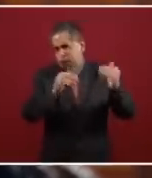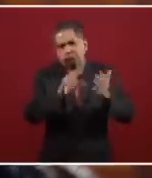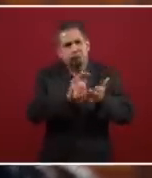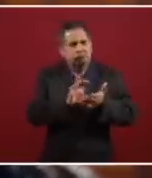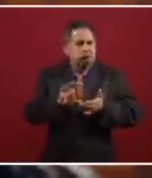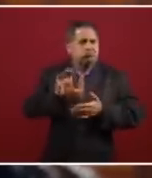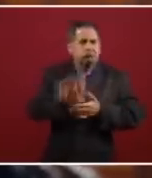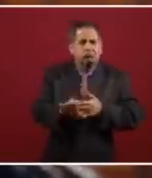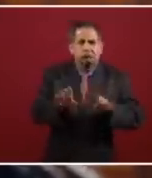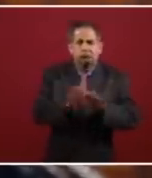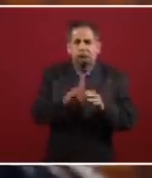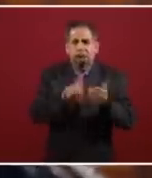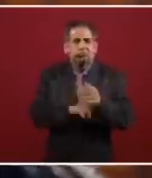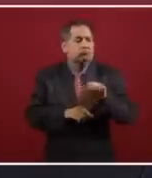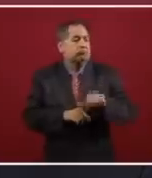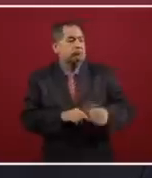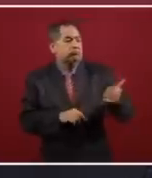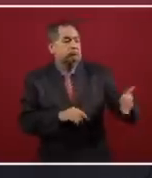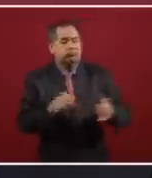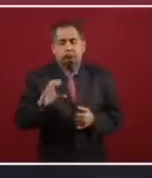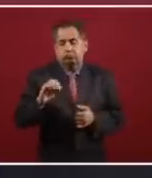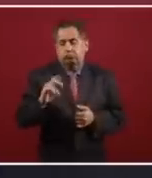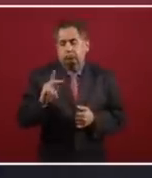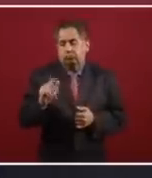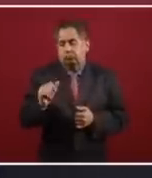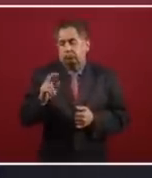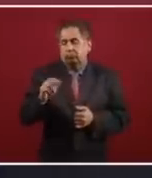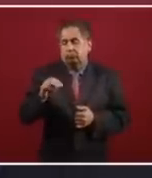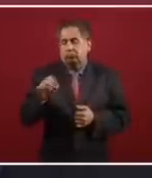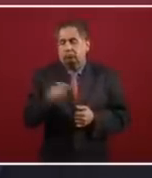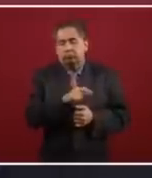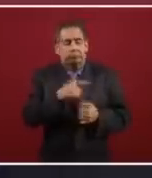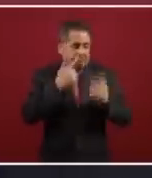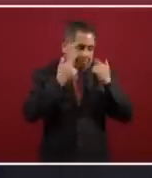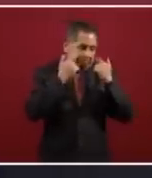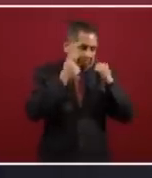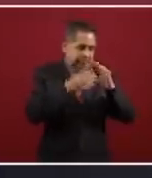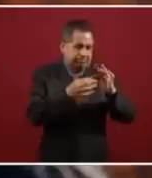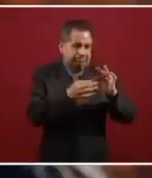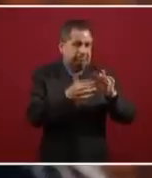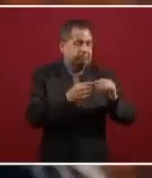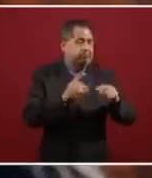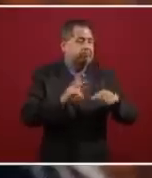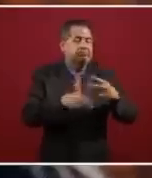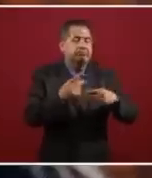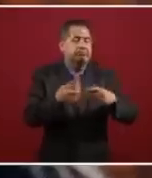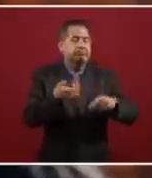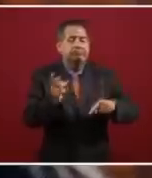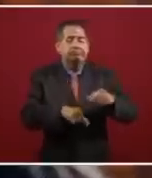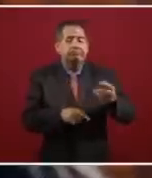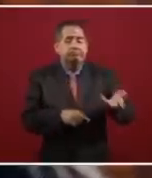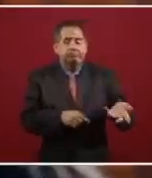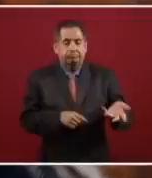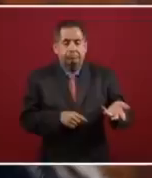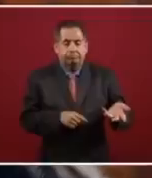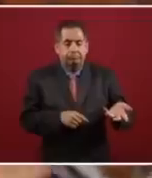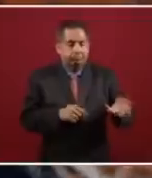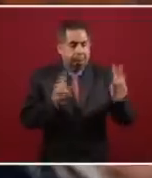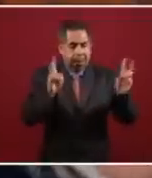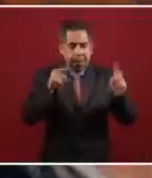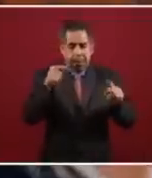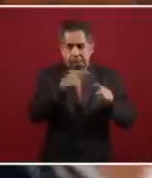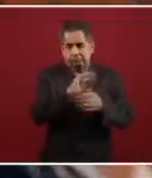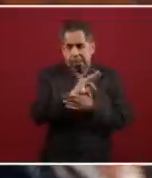inversión en comparación con los de la Coparmex, que bueno, están llorando porque se les va a ver el tema de